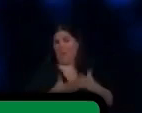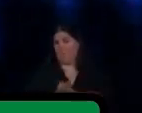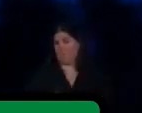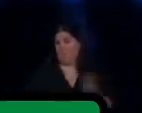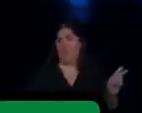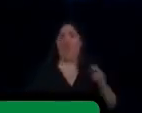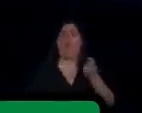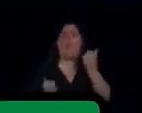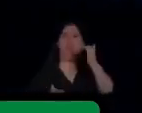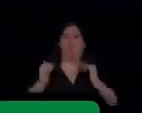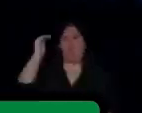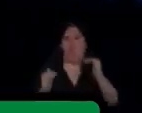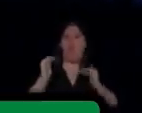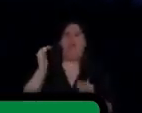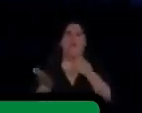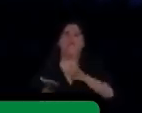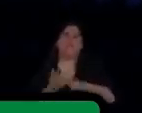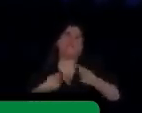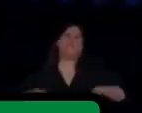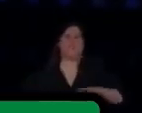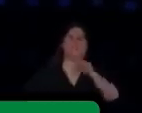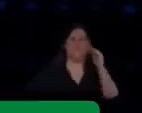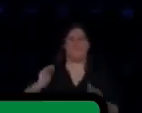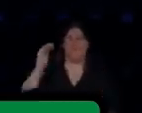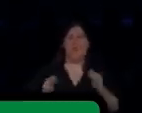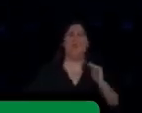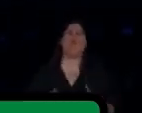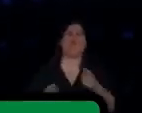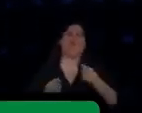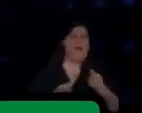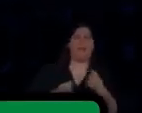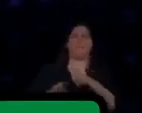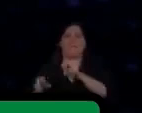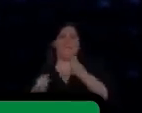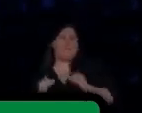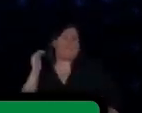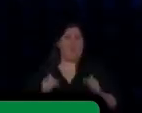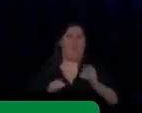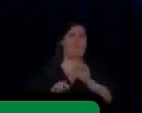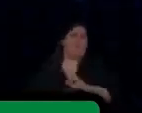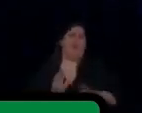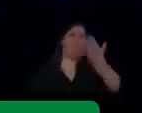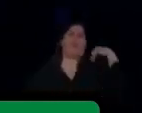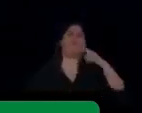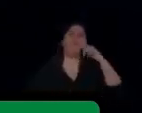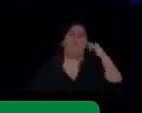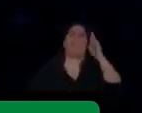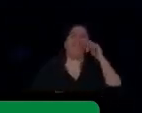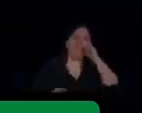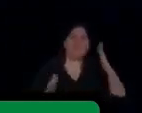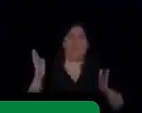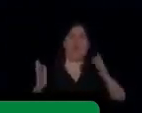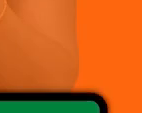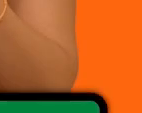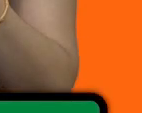era habían sido muchos y muchas los que habían estado en las calles luchando justamente en materia